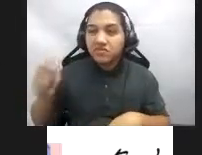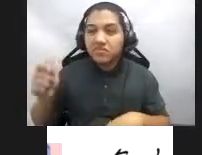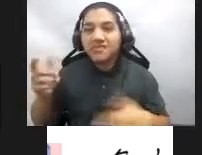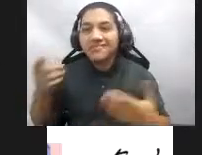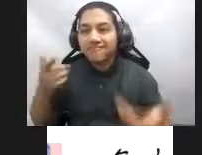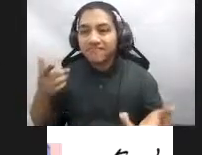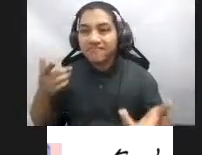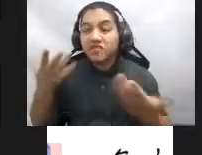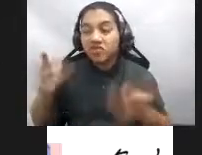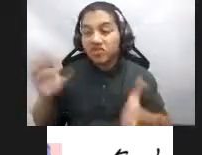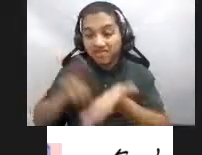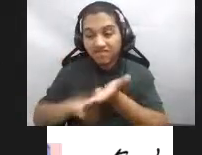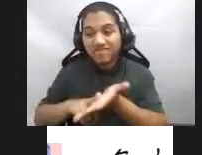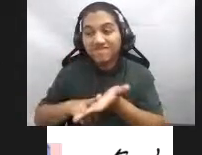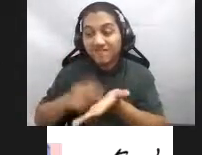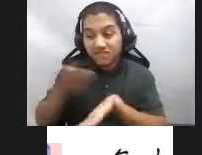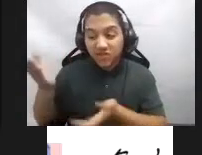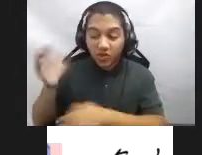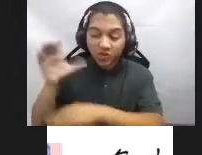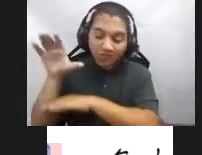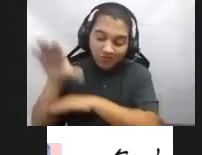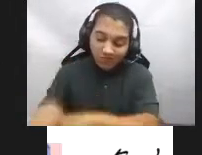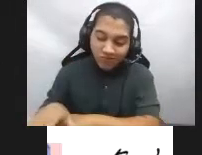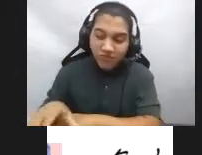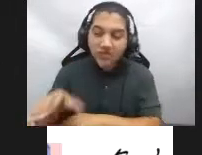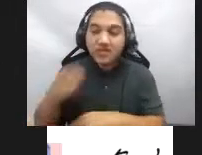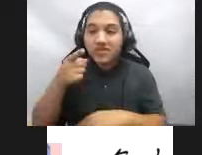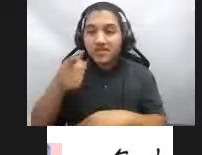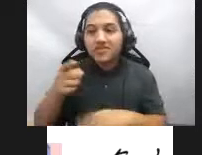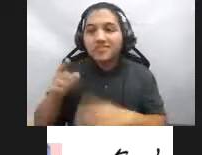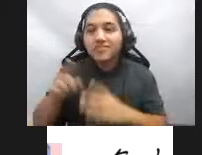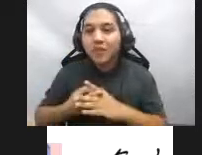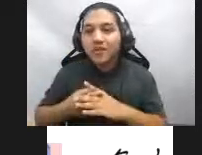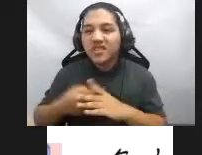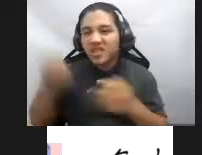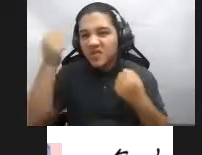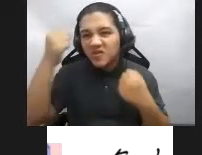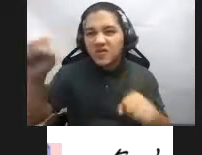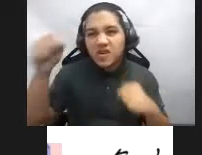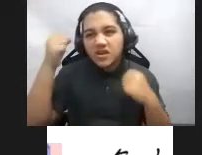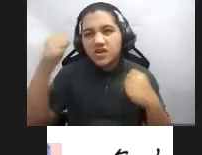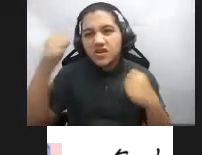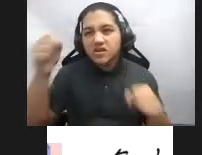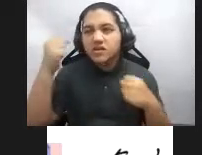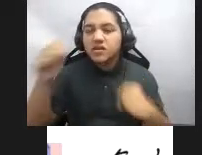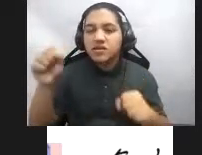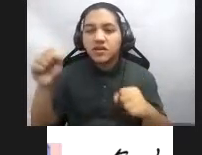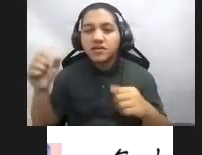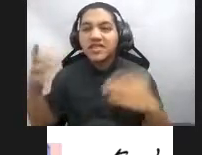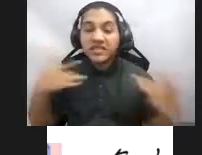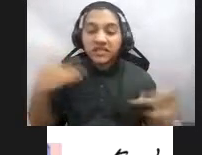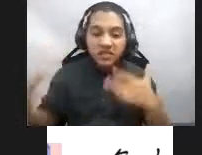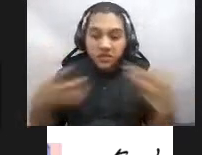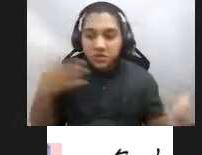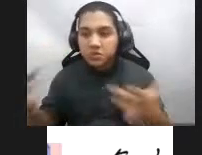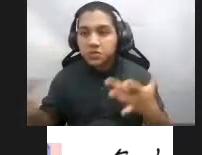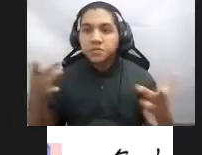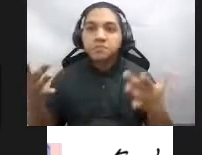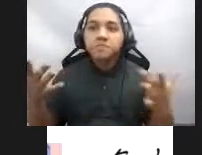Ahora, desde que están en los barcos, comienzan los motines, comienzan la desesperación, comienzan